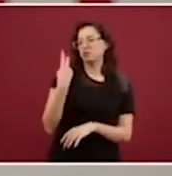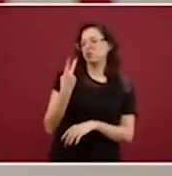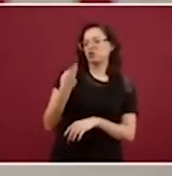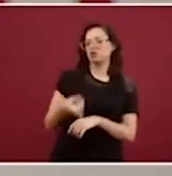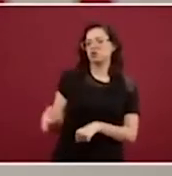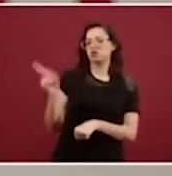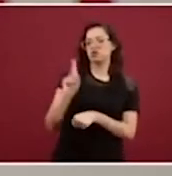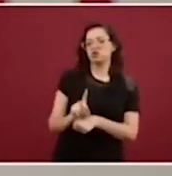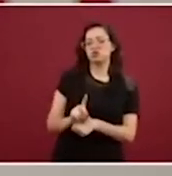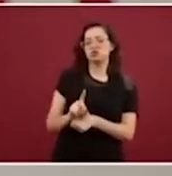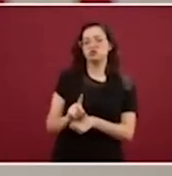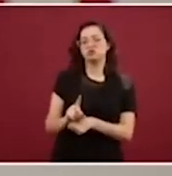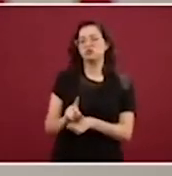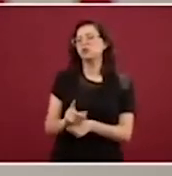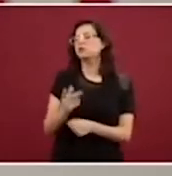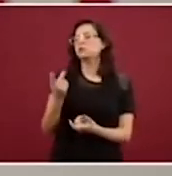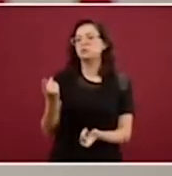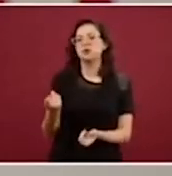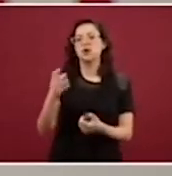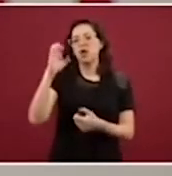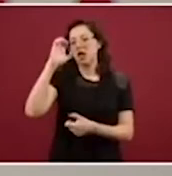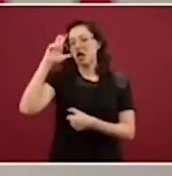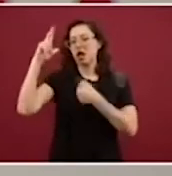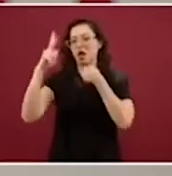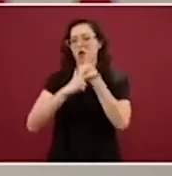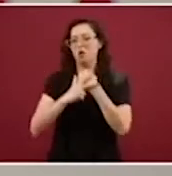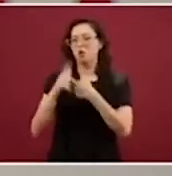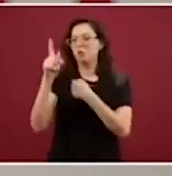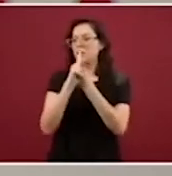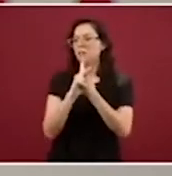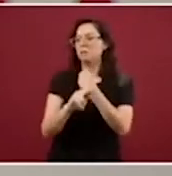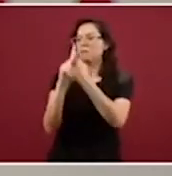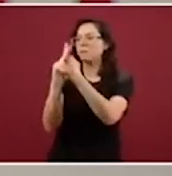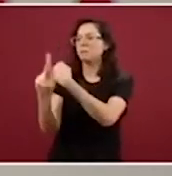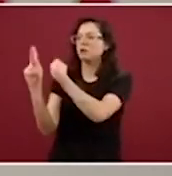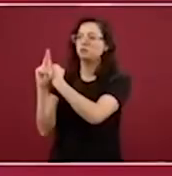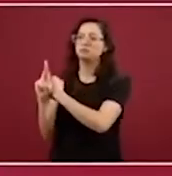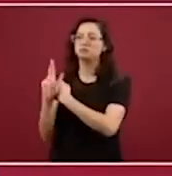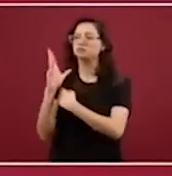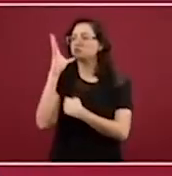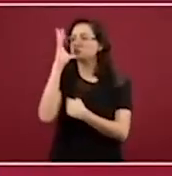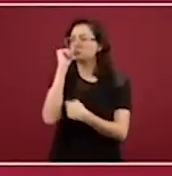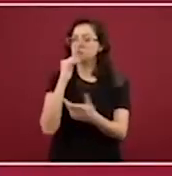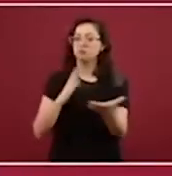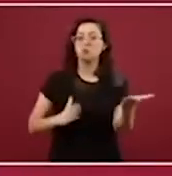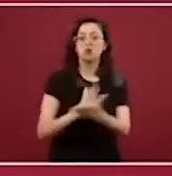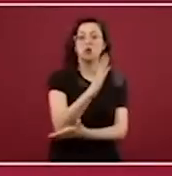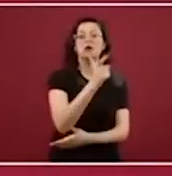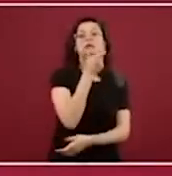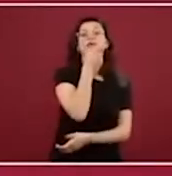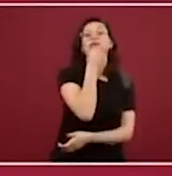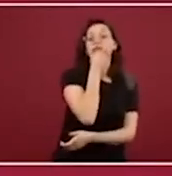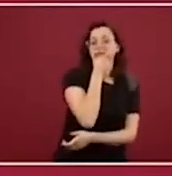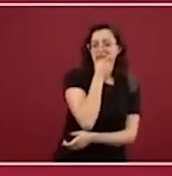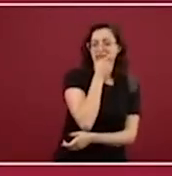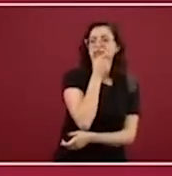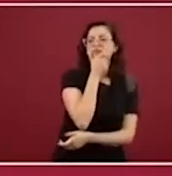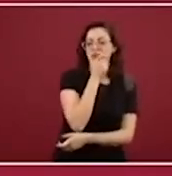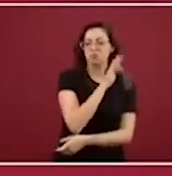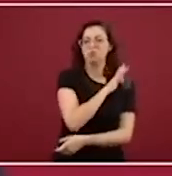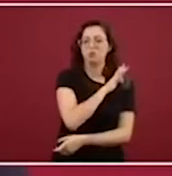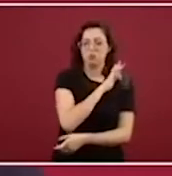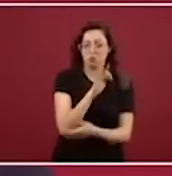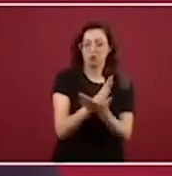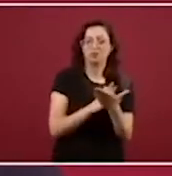amplió a los países europeos, excepto el Reino Unido, excepto el Reino Unido. Poco difícil de